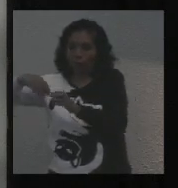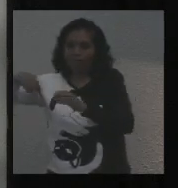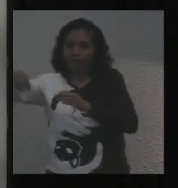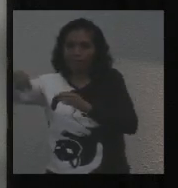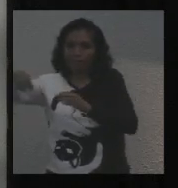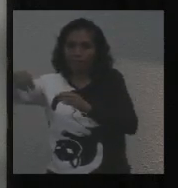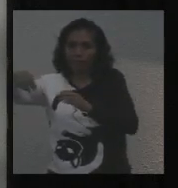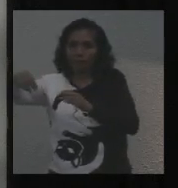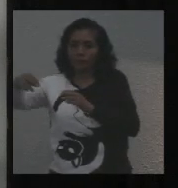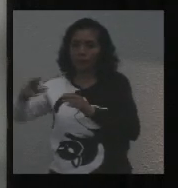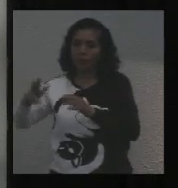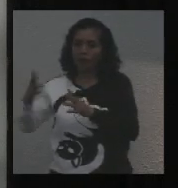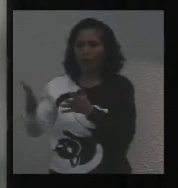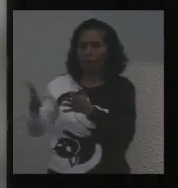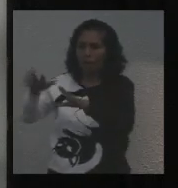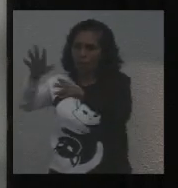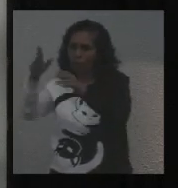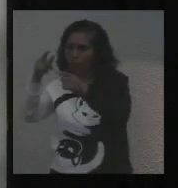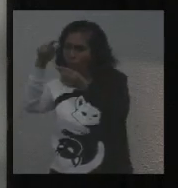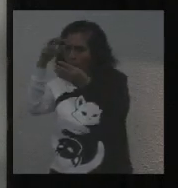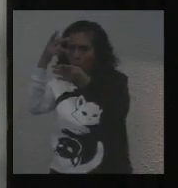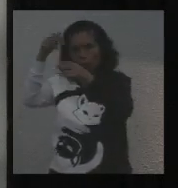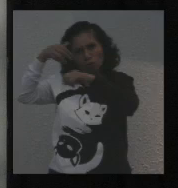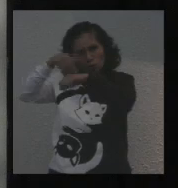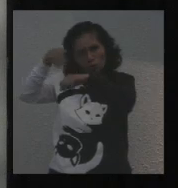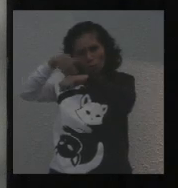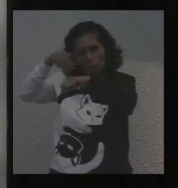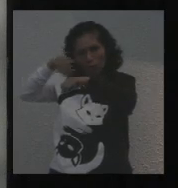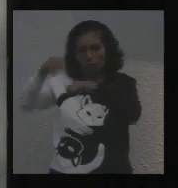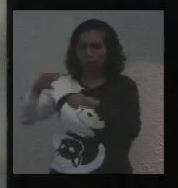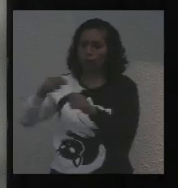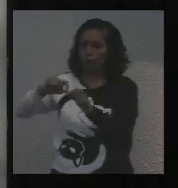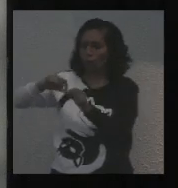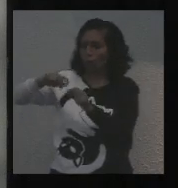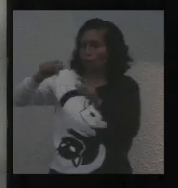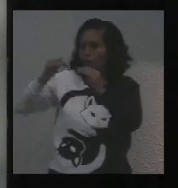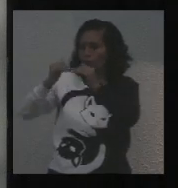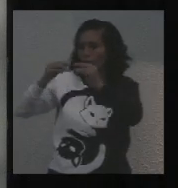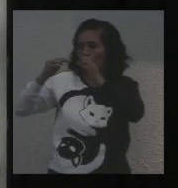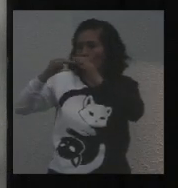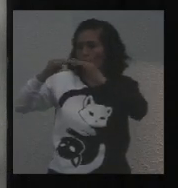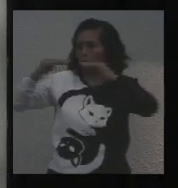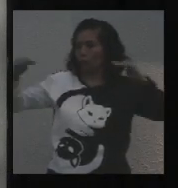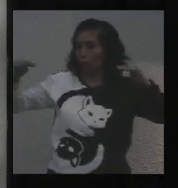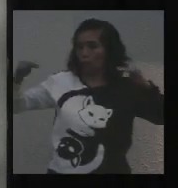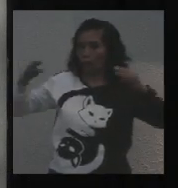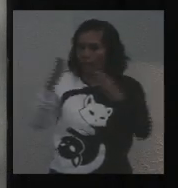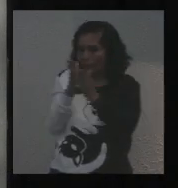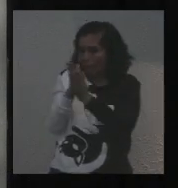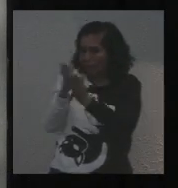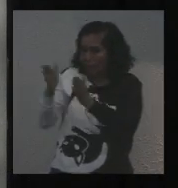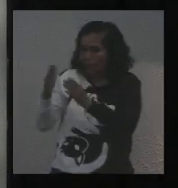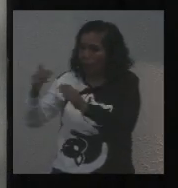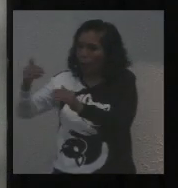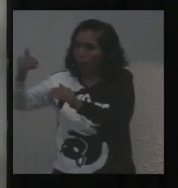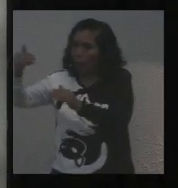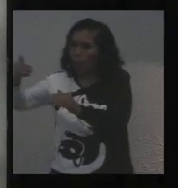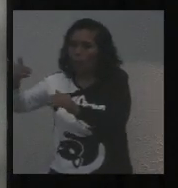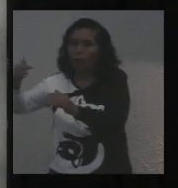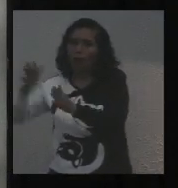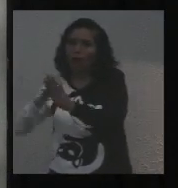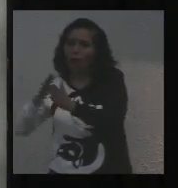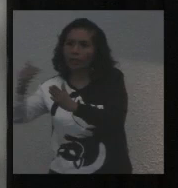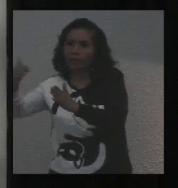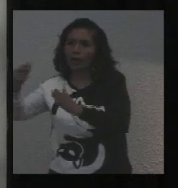meridiano 87 grados 32 minutos longitud oeste de Greenwich hasta cortar el paralelo 21